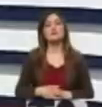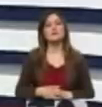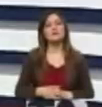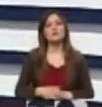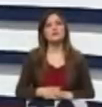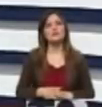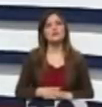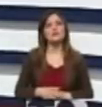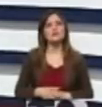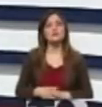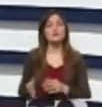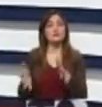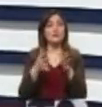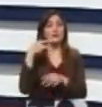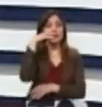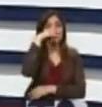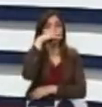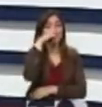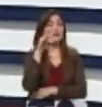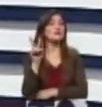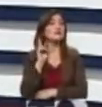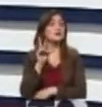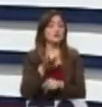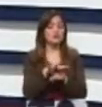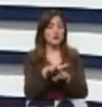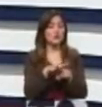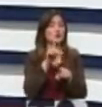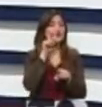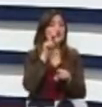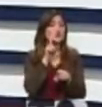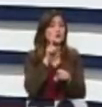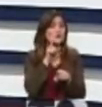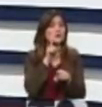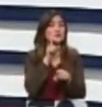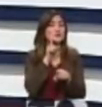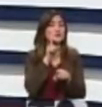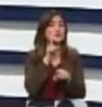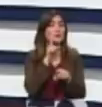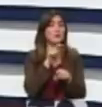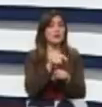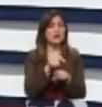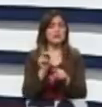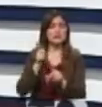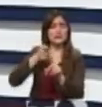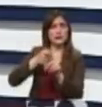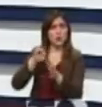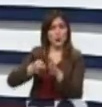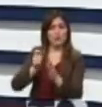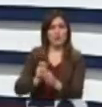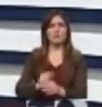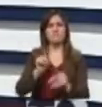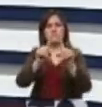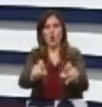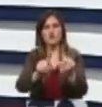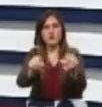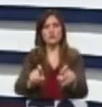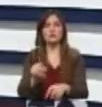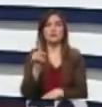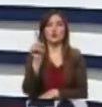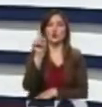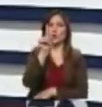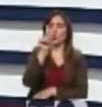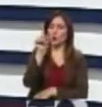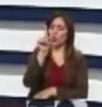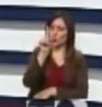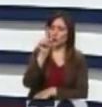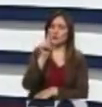horas. Los niños que son víctimas de abusos sexuales no son interrogados, sino entrevistados por psicólogos especializados